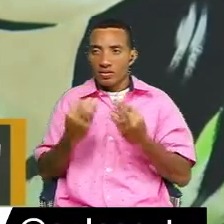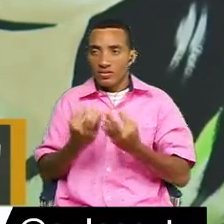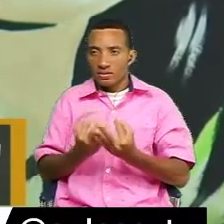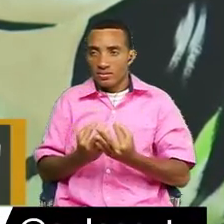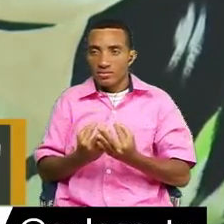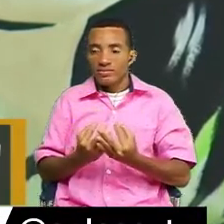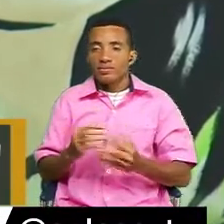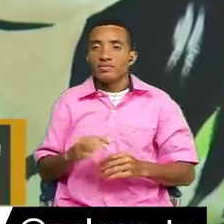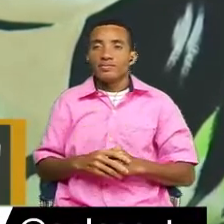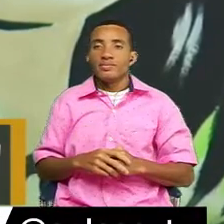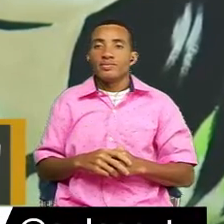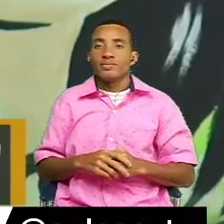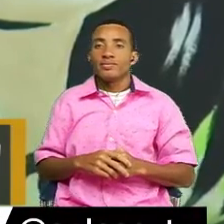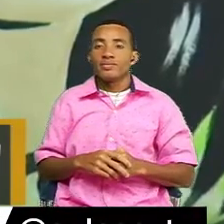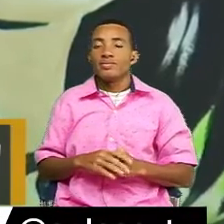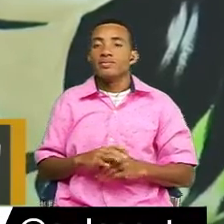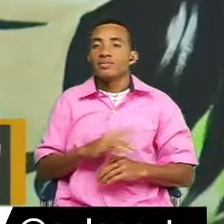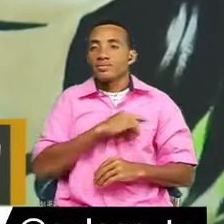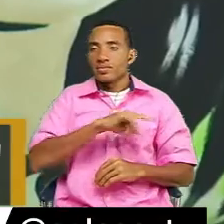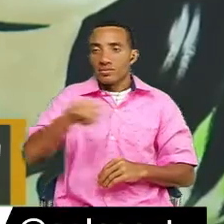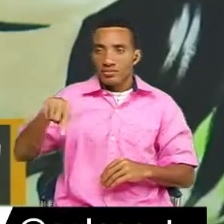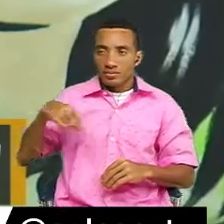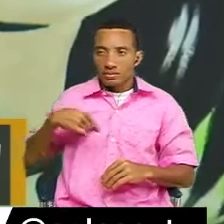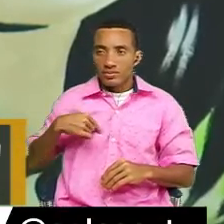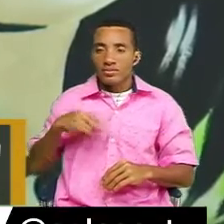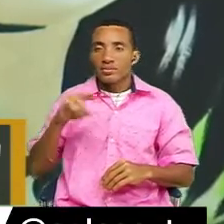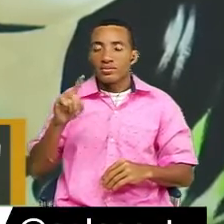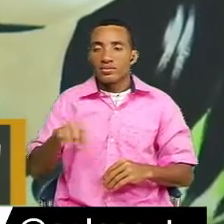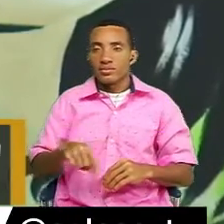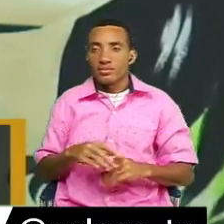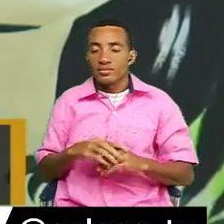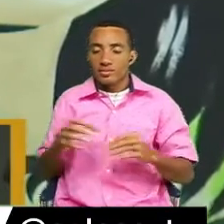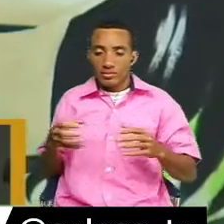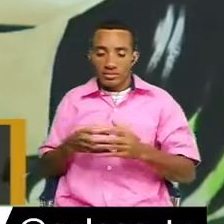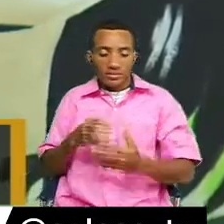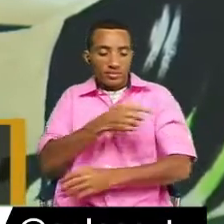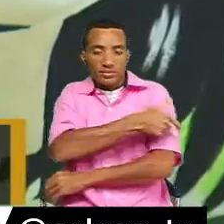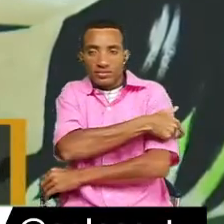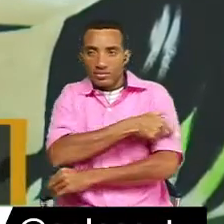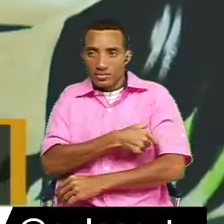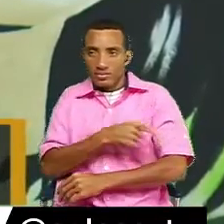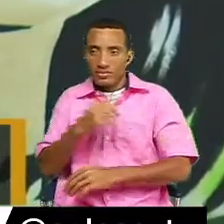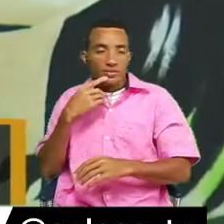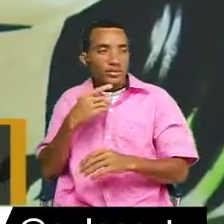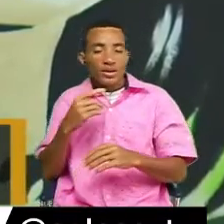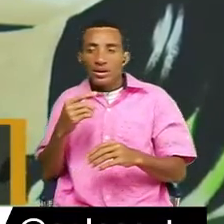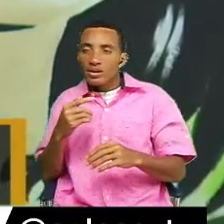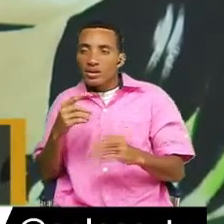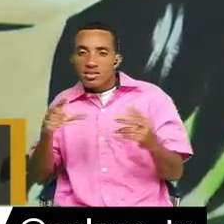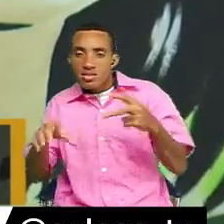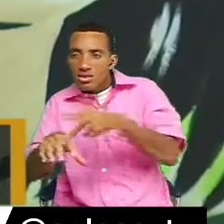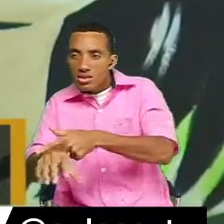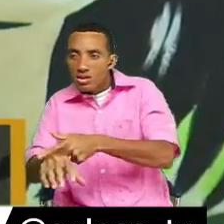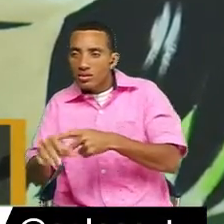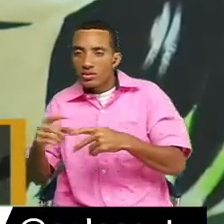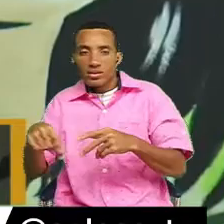pues recurrimos, nosotras hacemos parte del comité de trata de personas, hacemos parte del